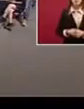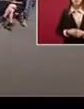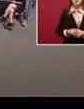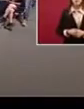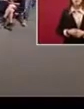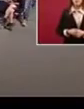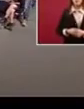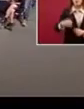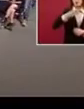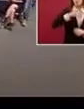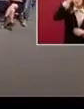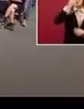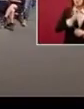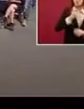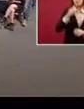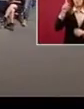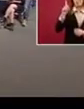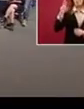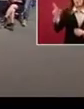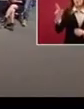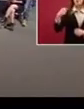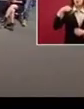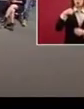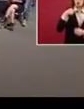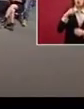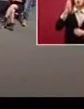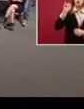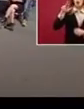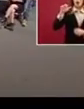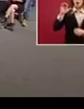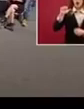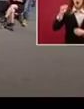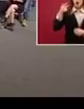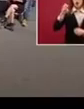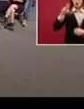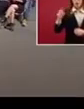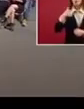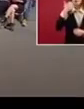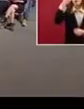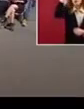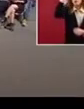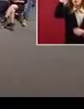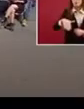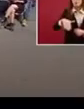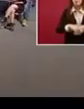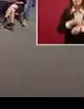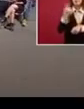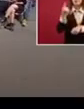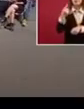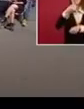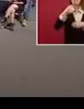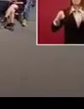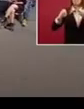buenas noches doctor es bianca aguirre de notimex quisiera saber bueno pues por qué hay tanto contraste en la zona fronteriza